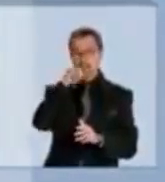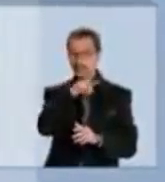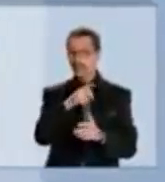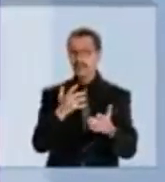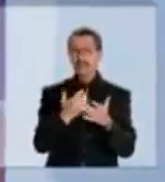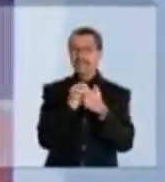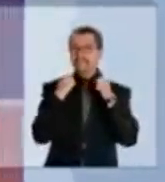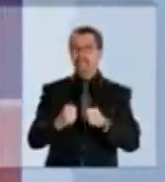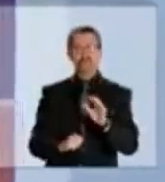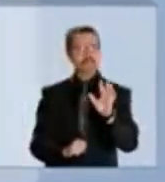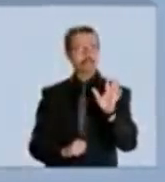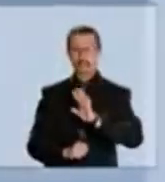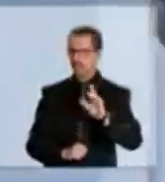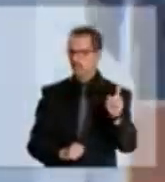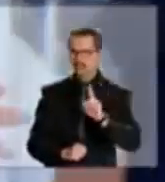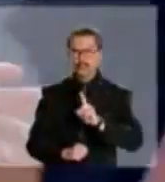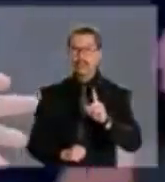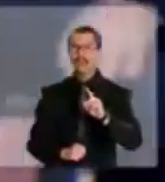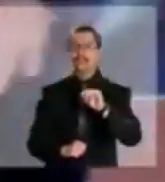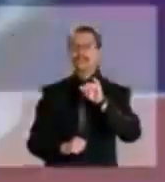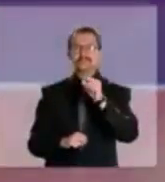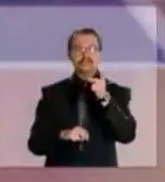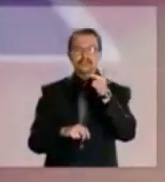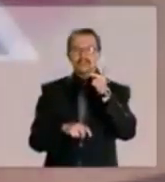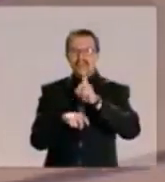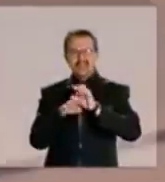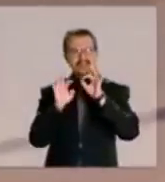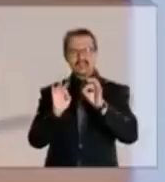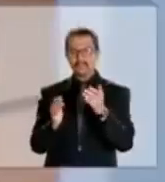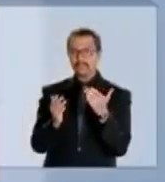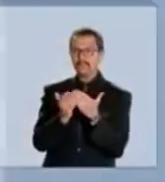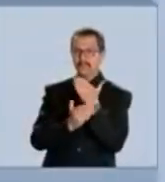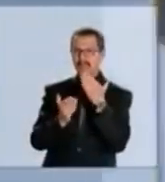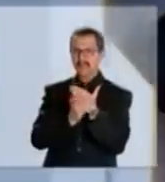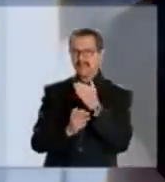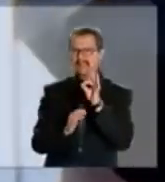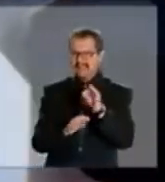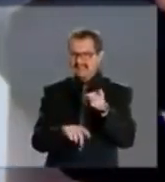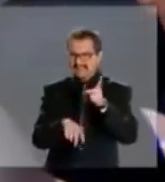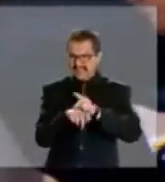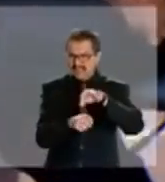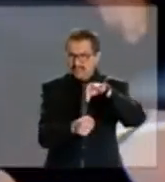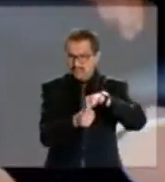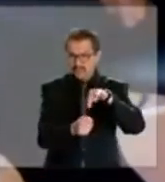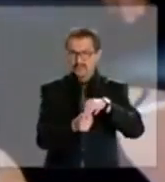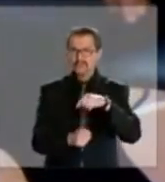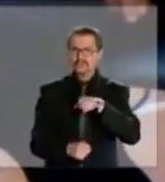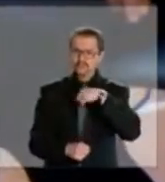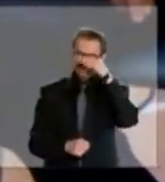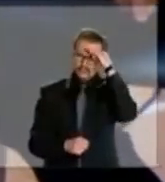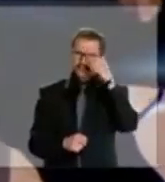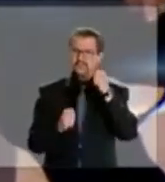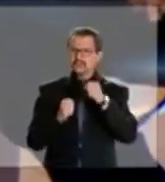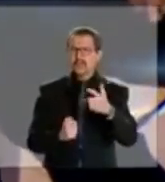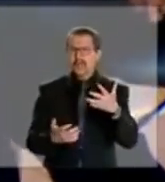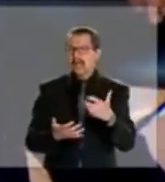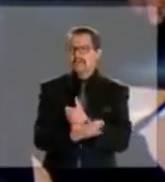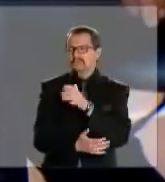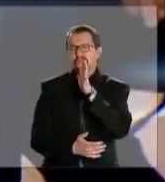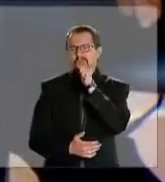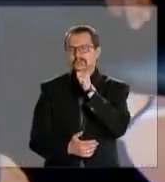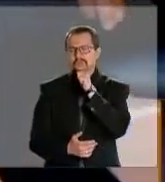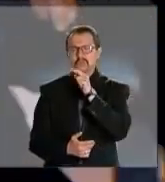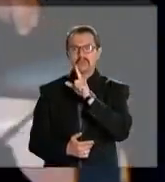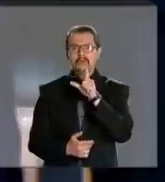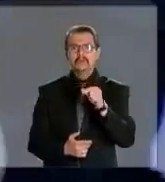escuchando todavía sería en la mañana yo pensé que no tendría posibilidades de ganar yo que una sorpresa la elección la